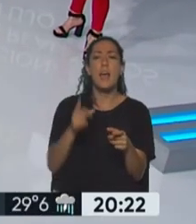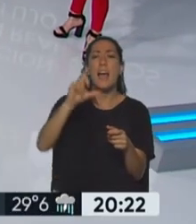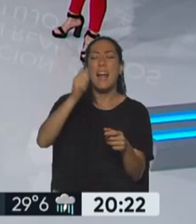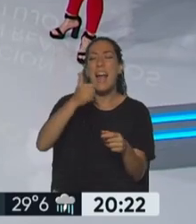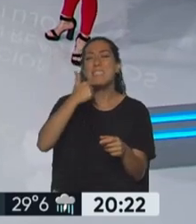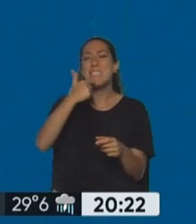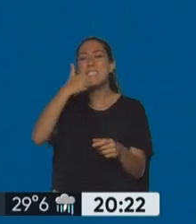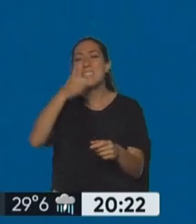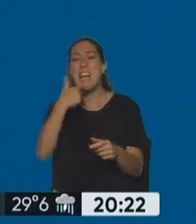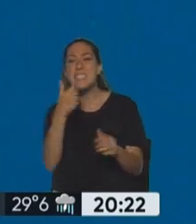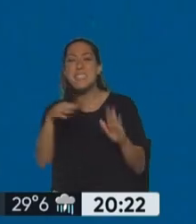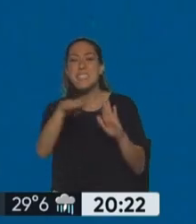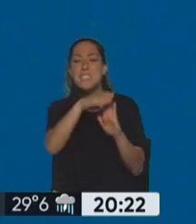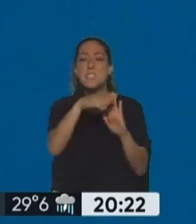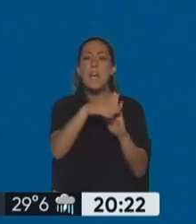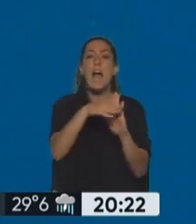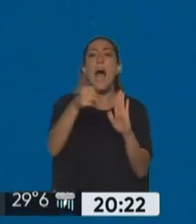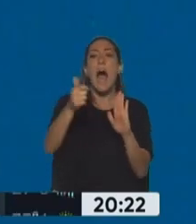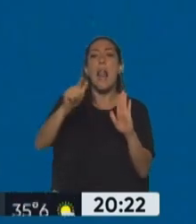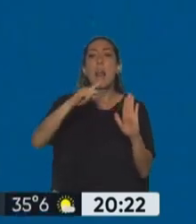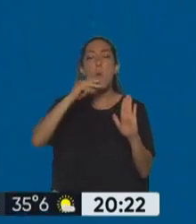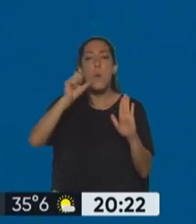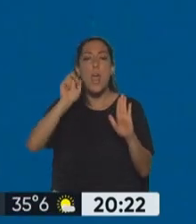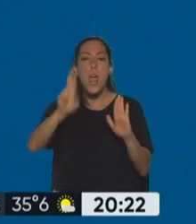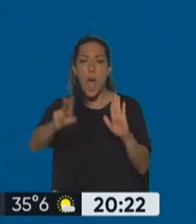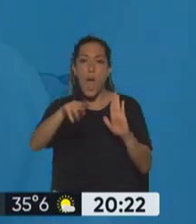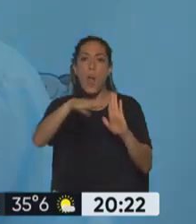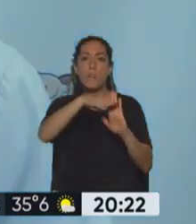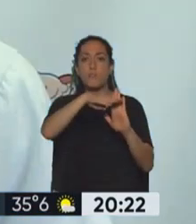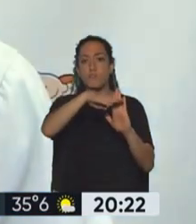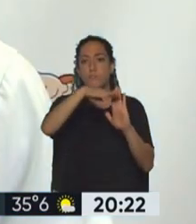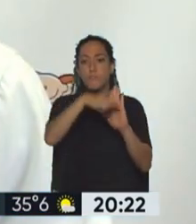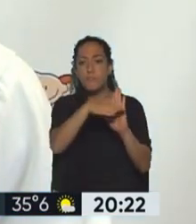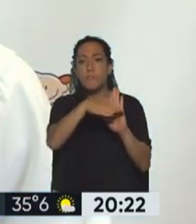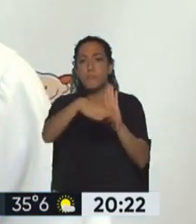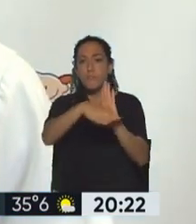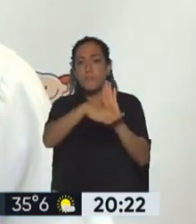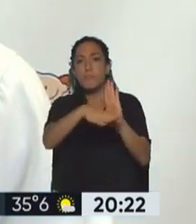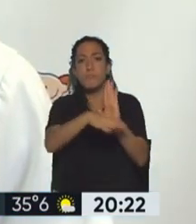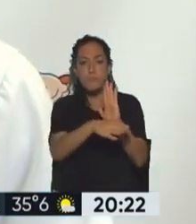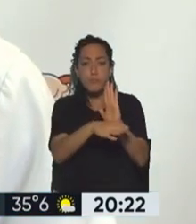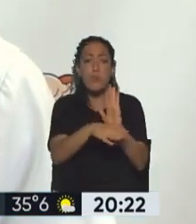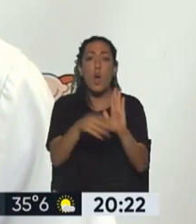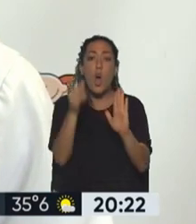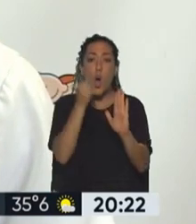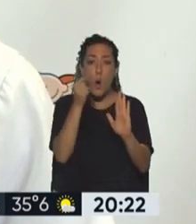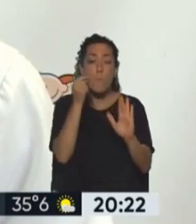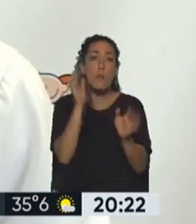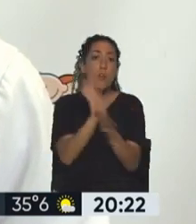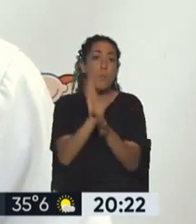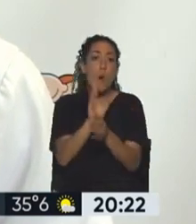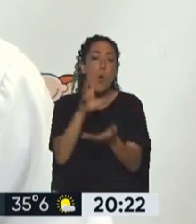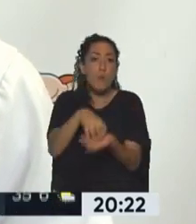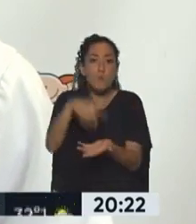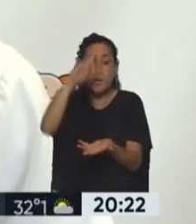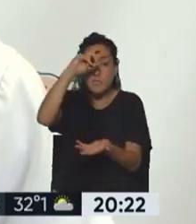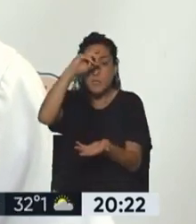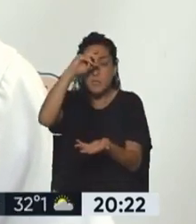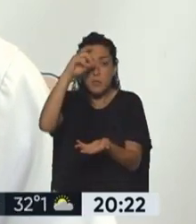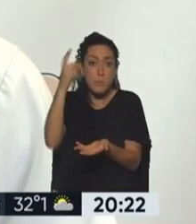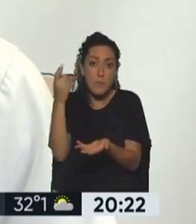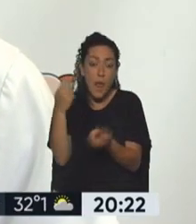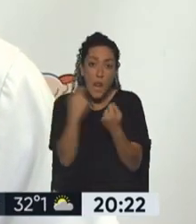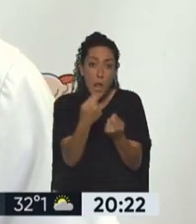Kansas, aparece el Alvear, aparecen diferentes lugares, digamos, si iba a gastar a nombre del Garrahan, no buscaba